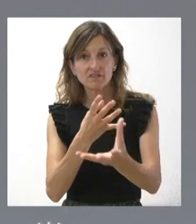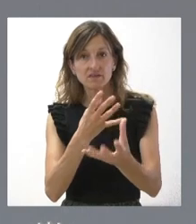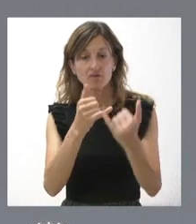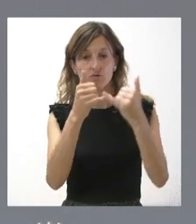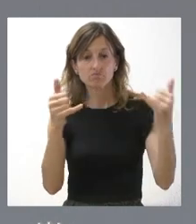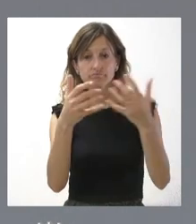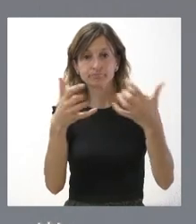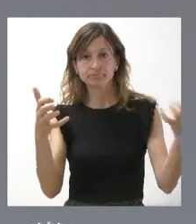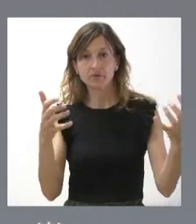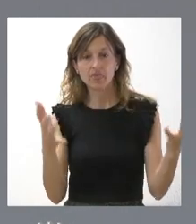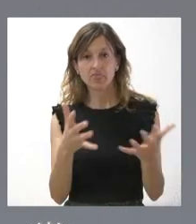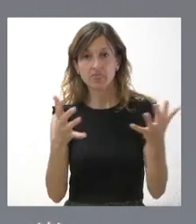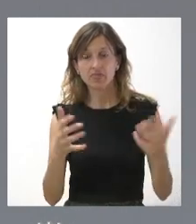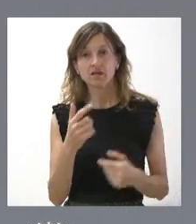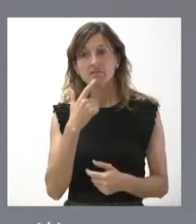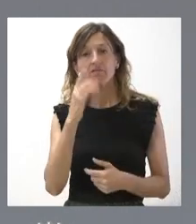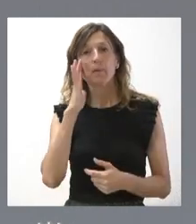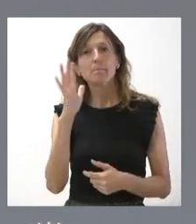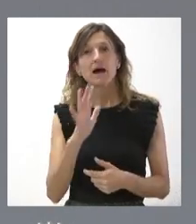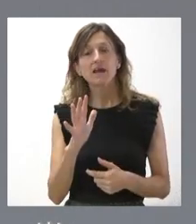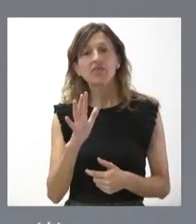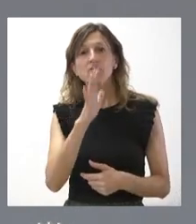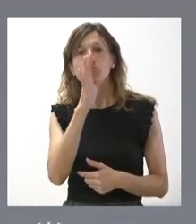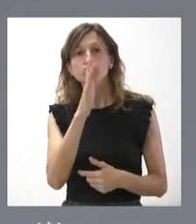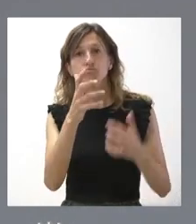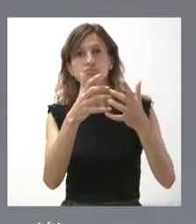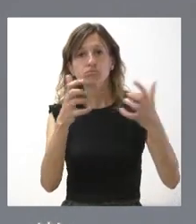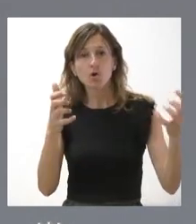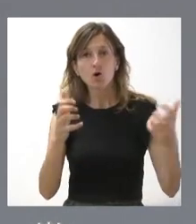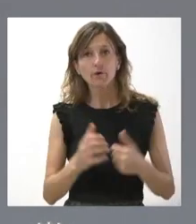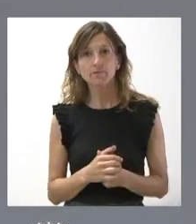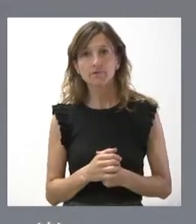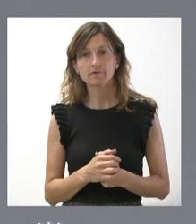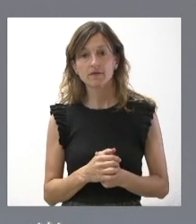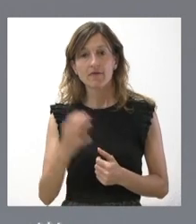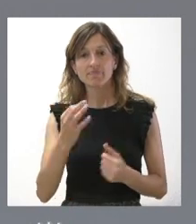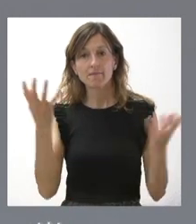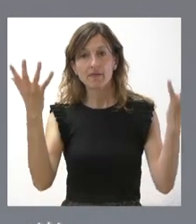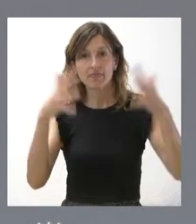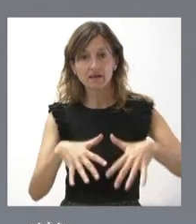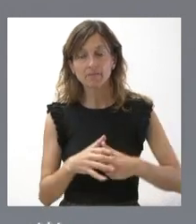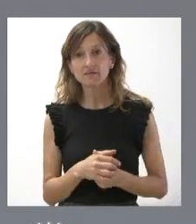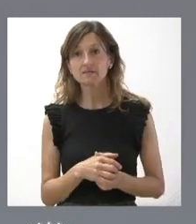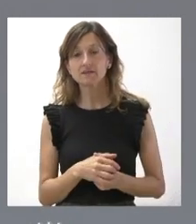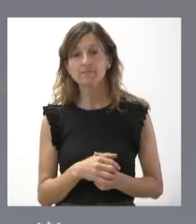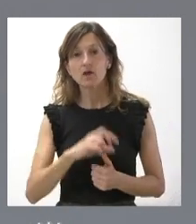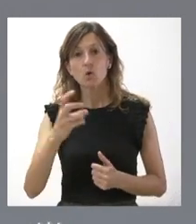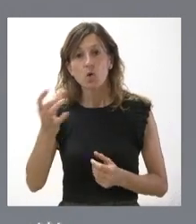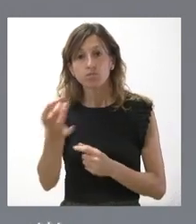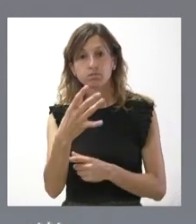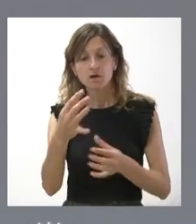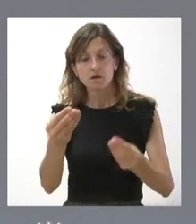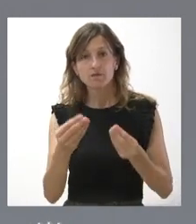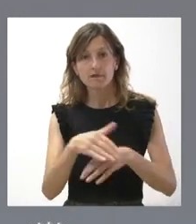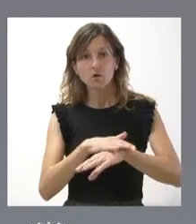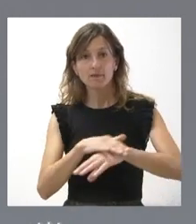líneas, diciendo que le parece que por estas razones o sin razones debe derribarse. Y después recibimos un documento del Gobierno